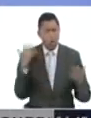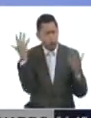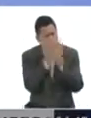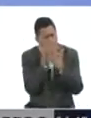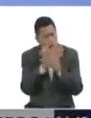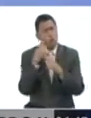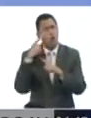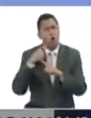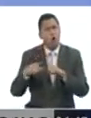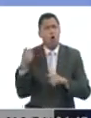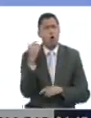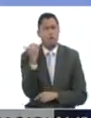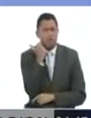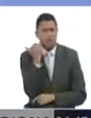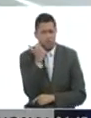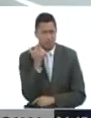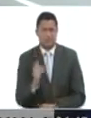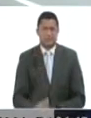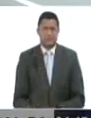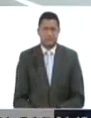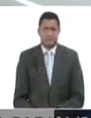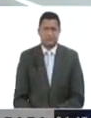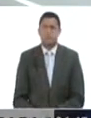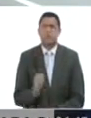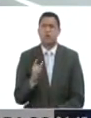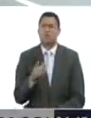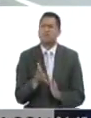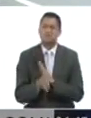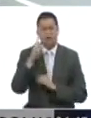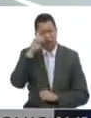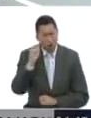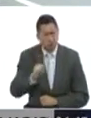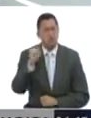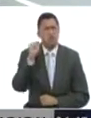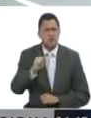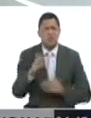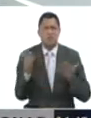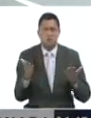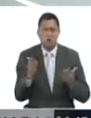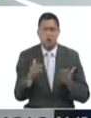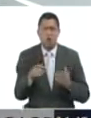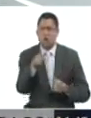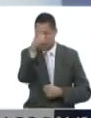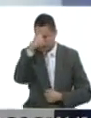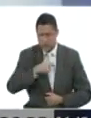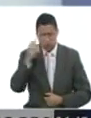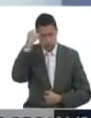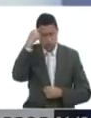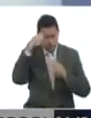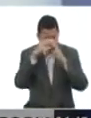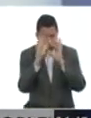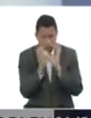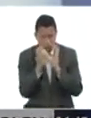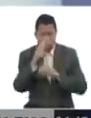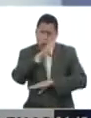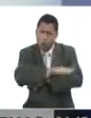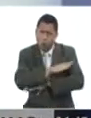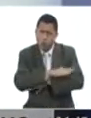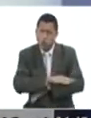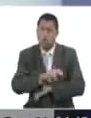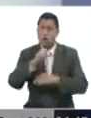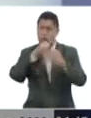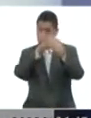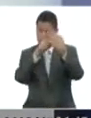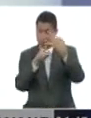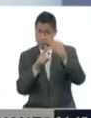con otra de las patologías asociadas. Ok, el autismo se conoce más que todo como una condición neuroconductual en la cual tres